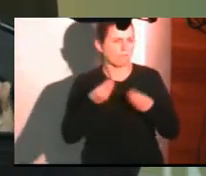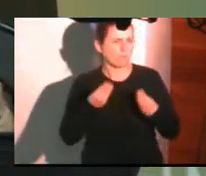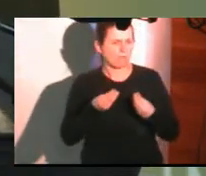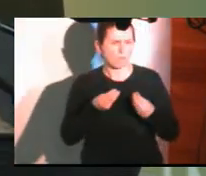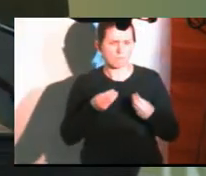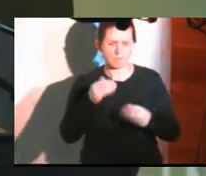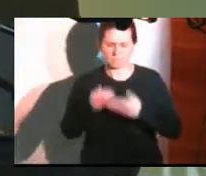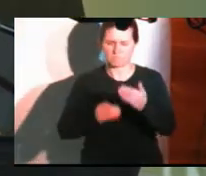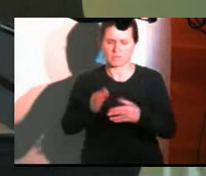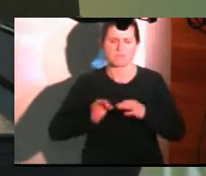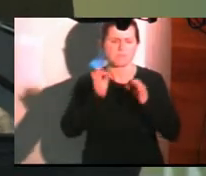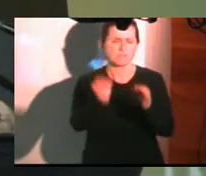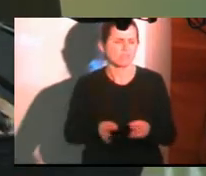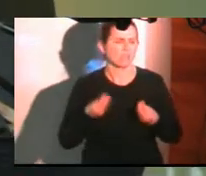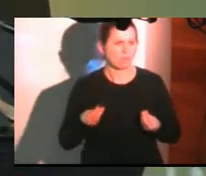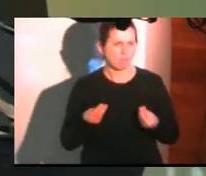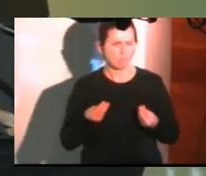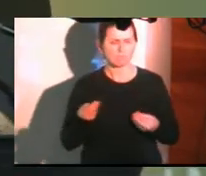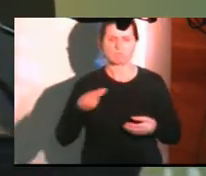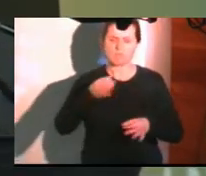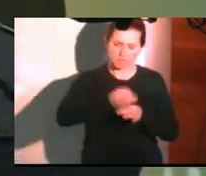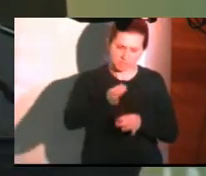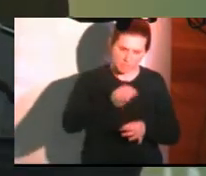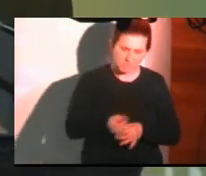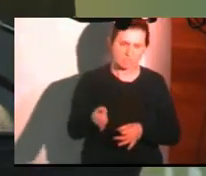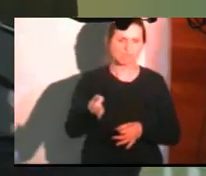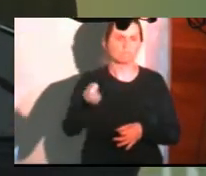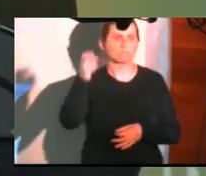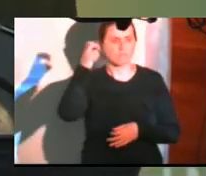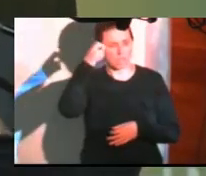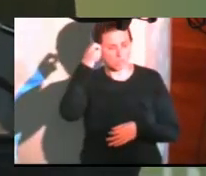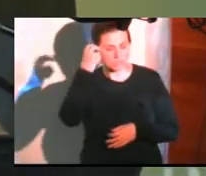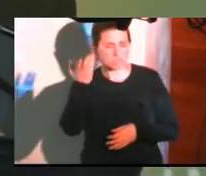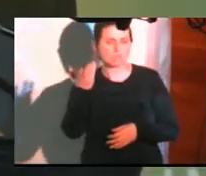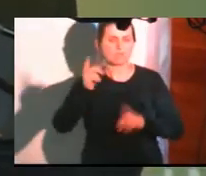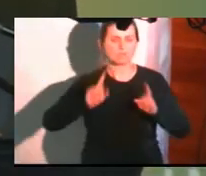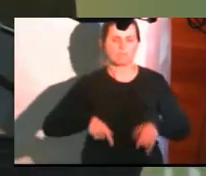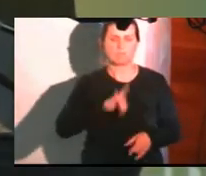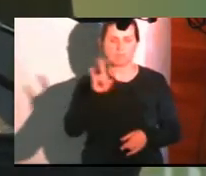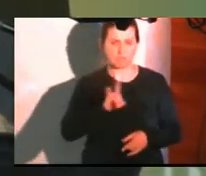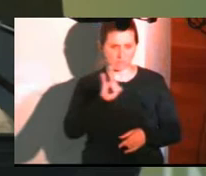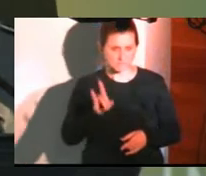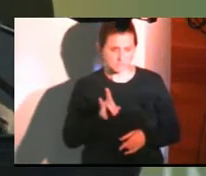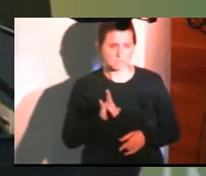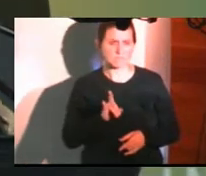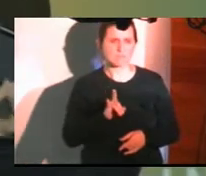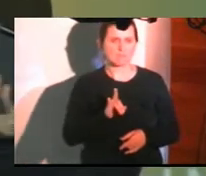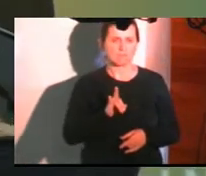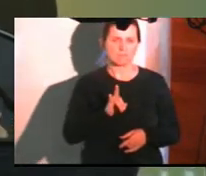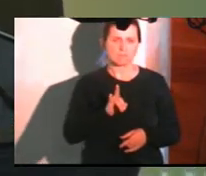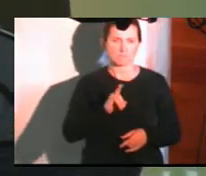Consejo Provincial de Educación y con las universidades públicas de la provincia, la Universidad Nacional del Comahue y la